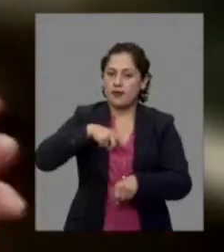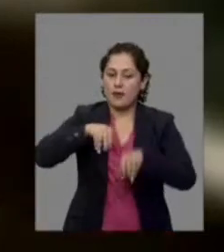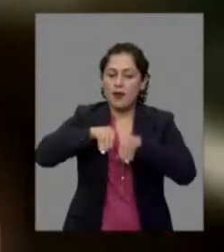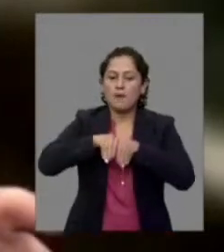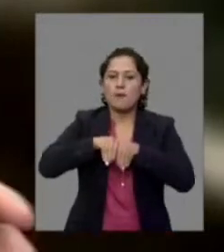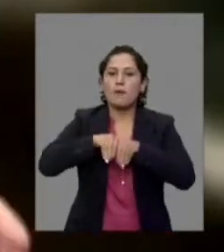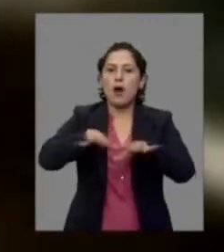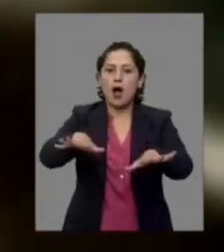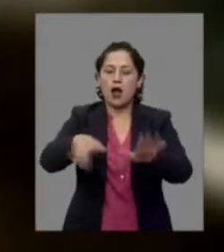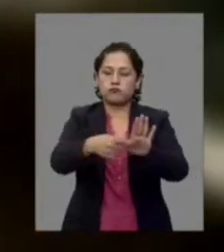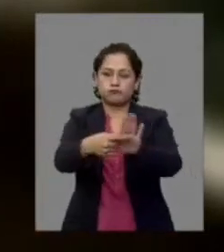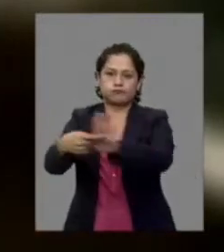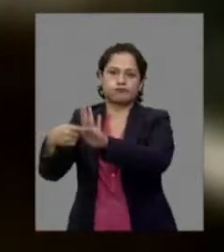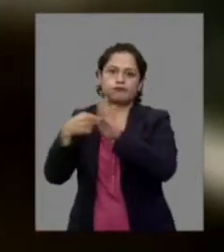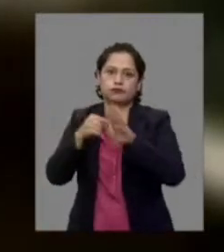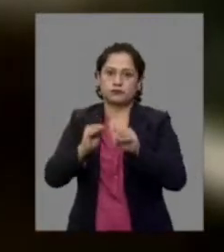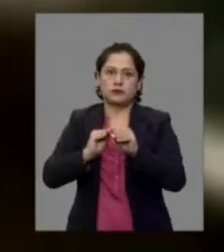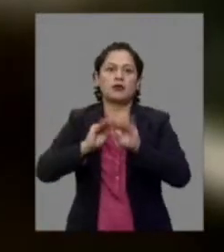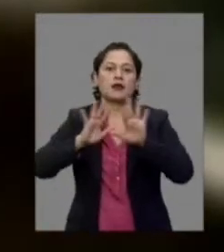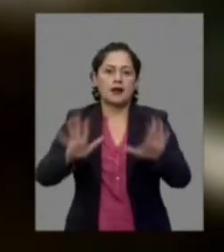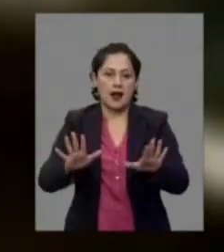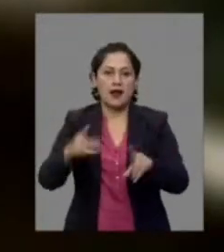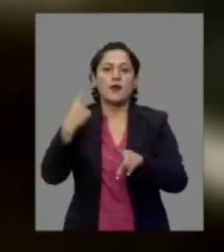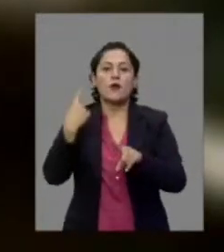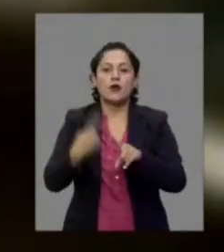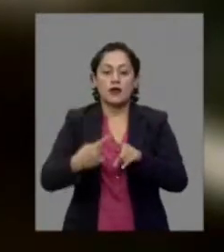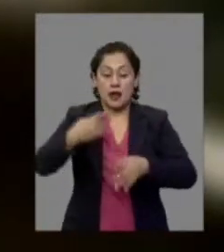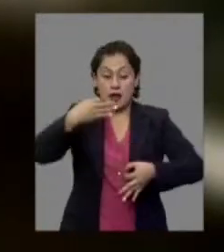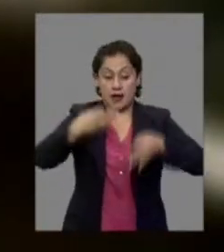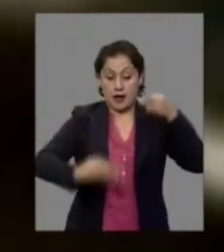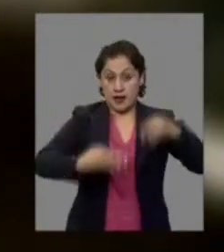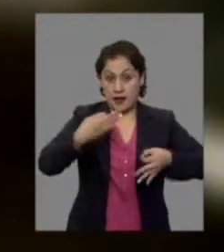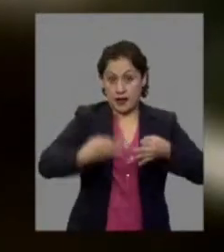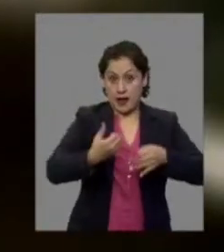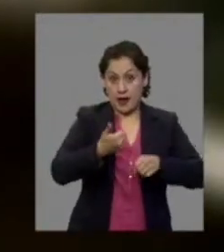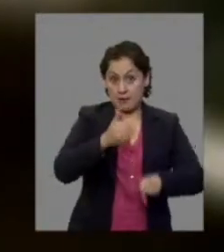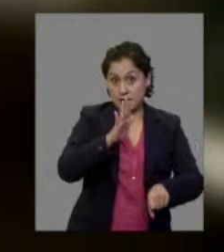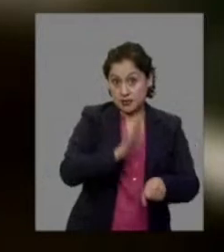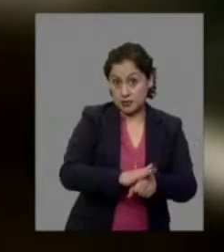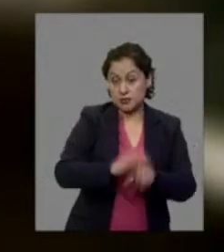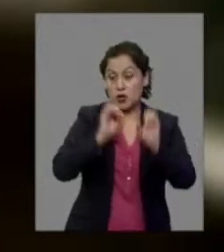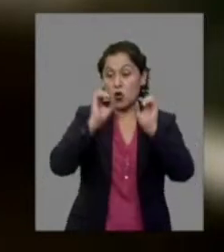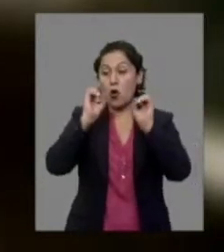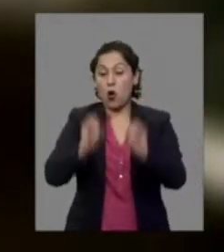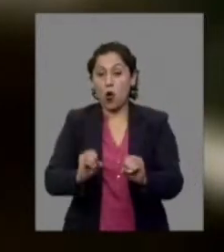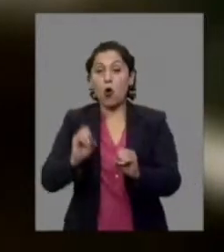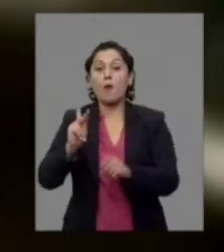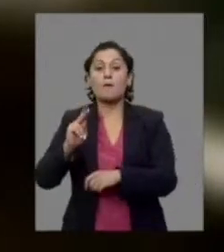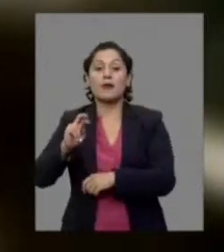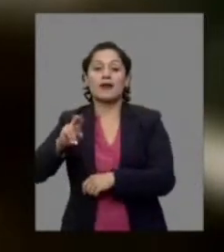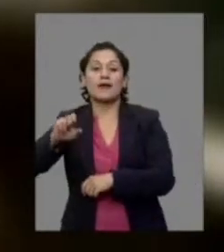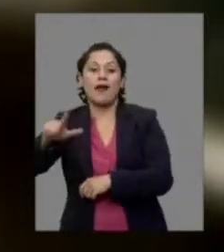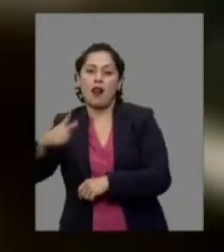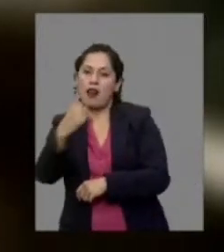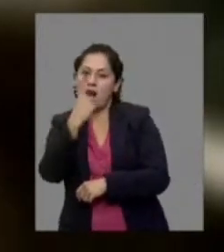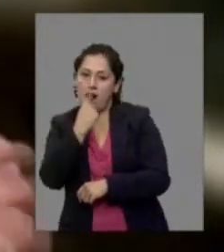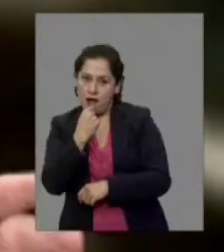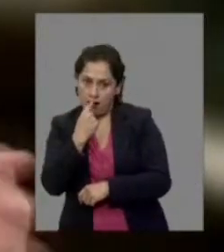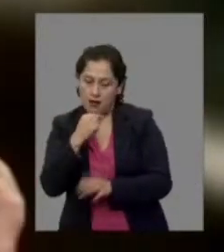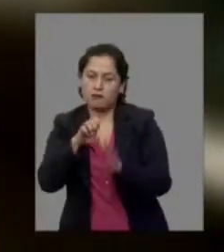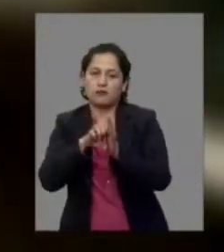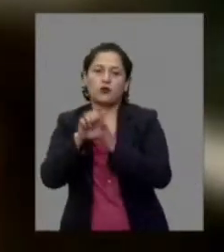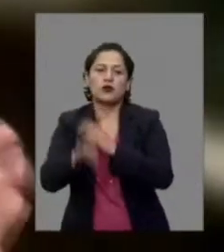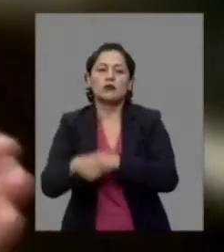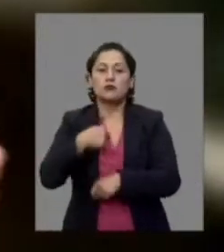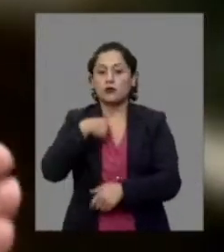procuración como en la administración de justicia penal. Me parece fundamental que todos los elementos policiales de este